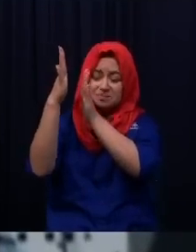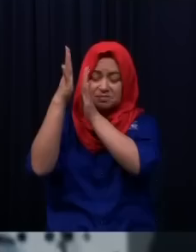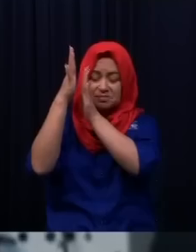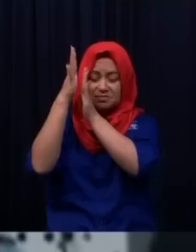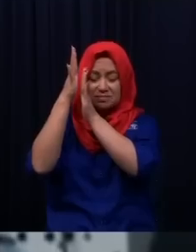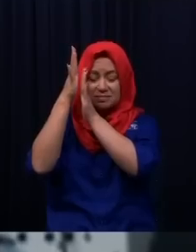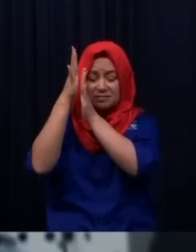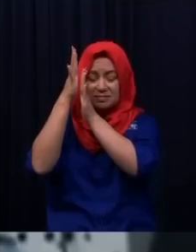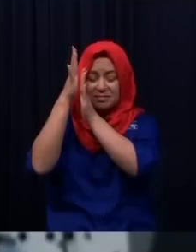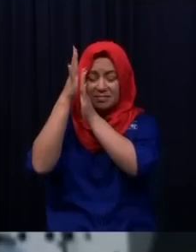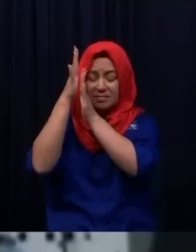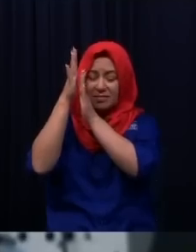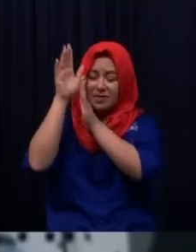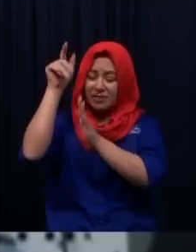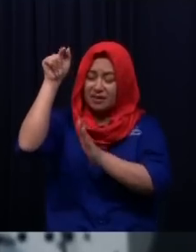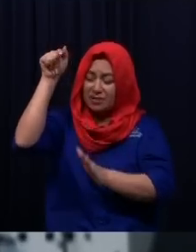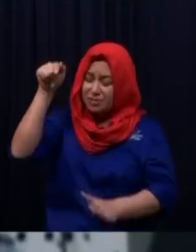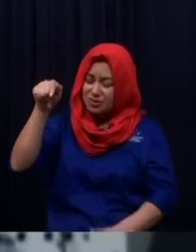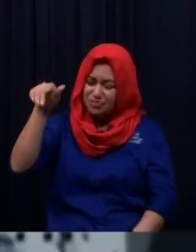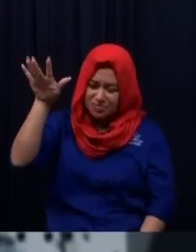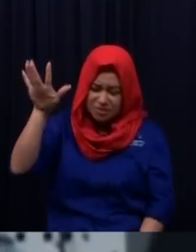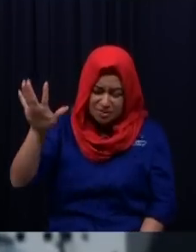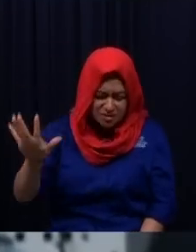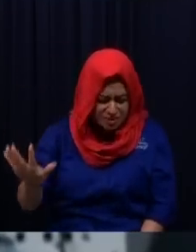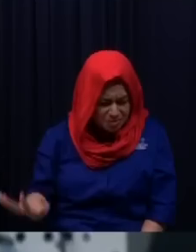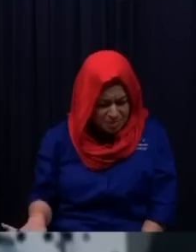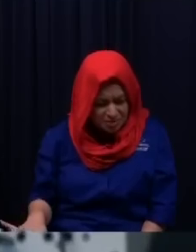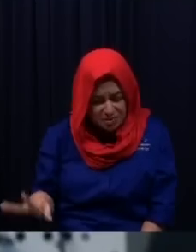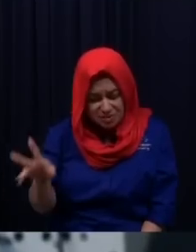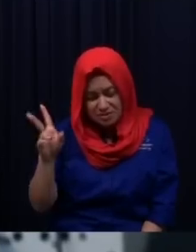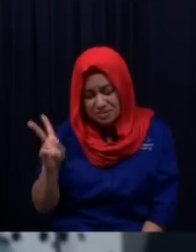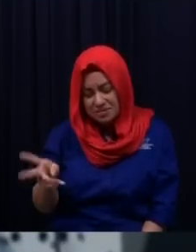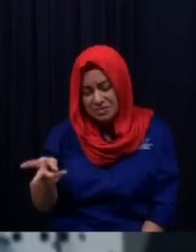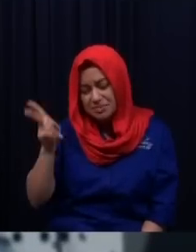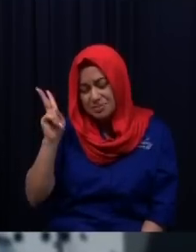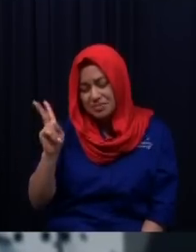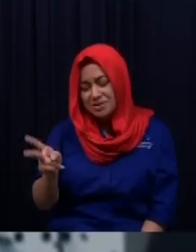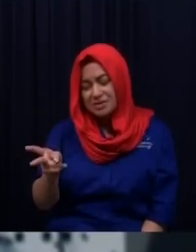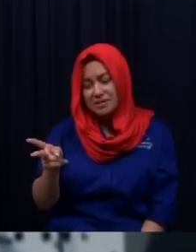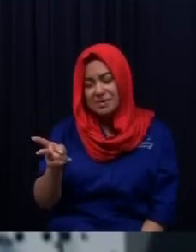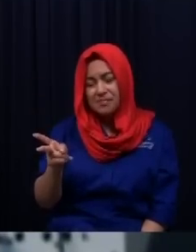Es donde siempre quiero estar.